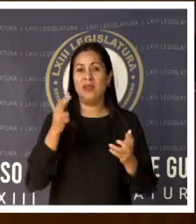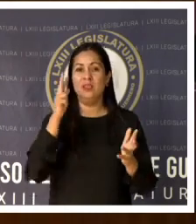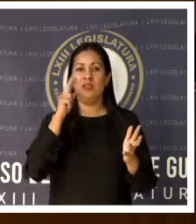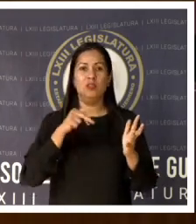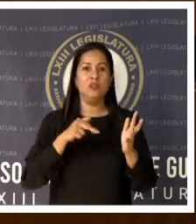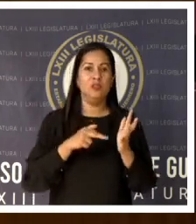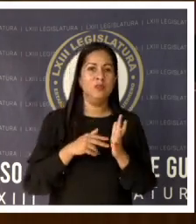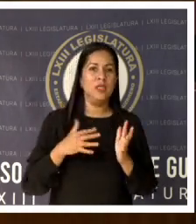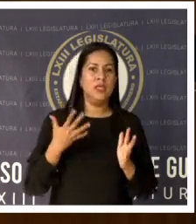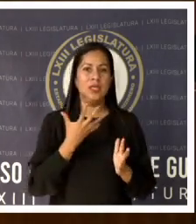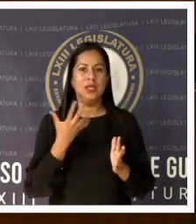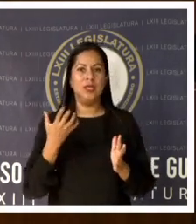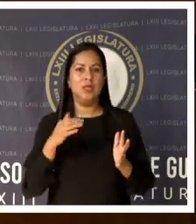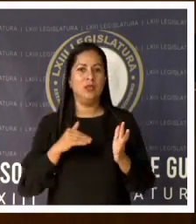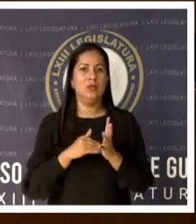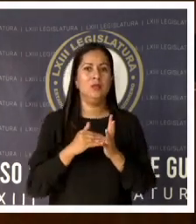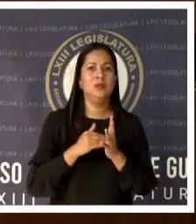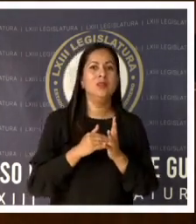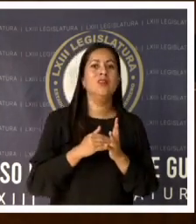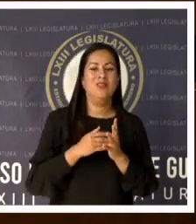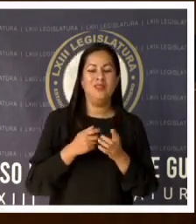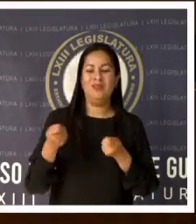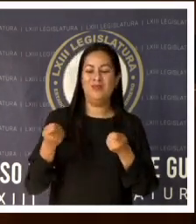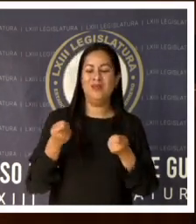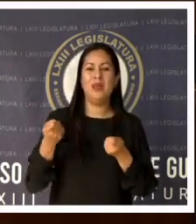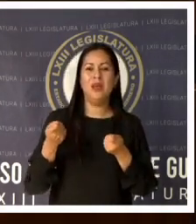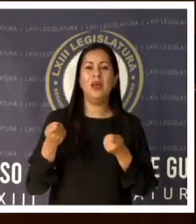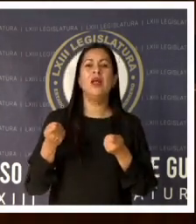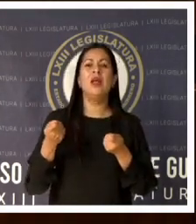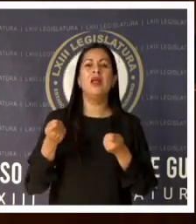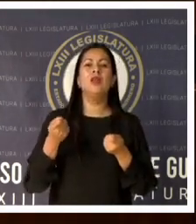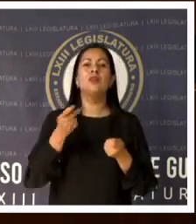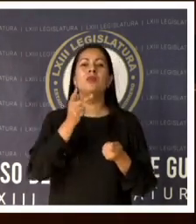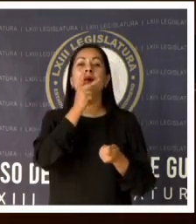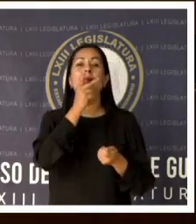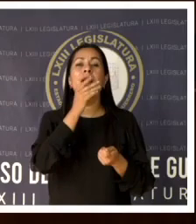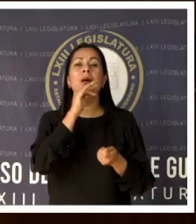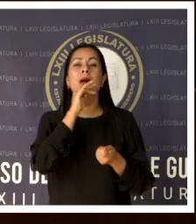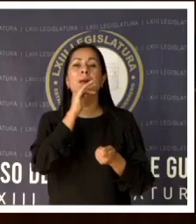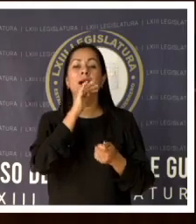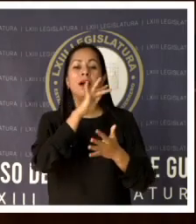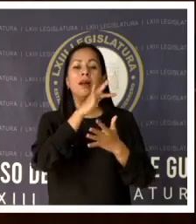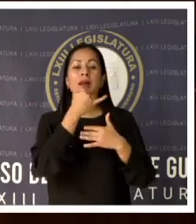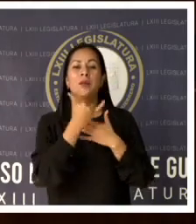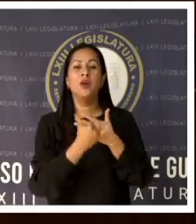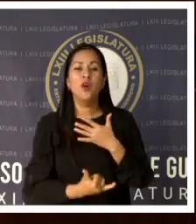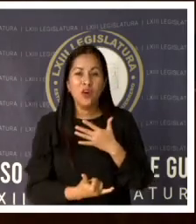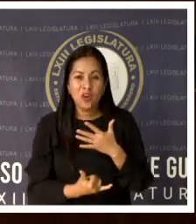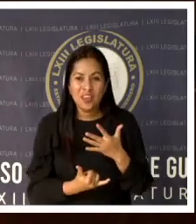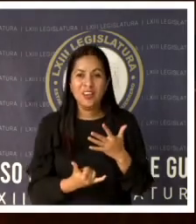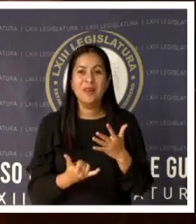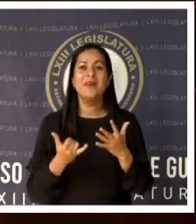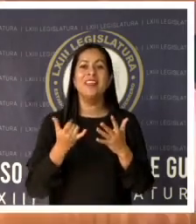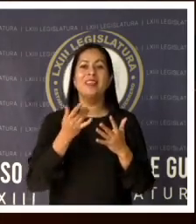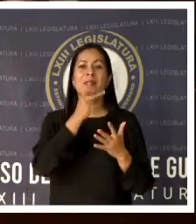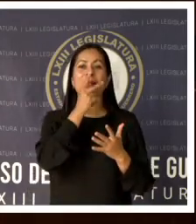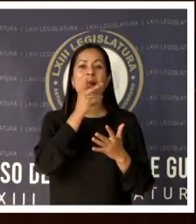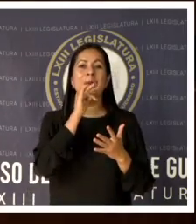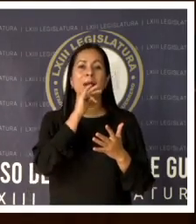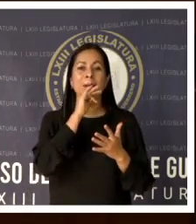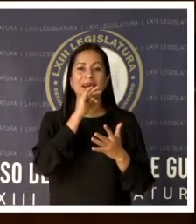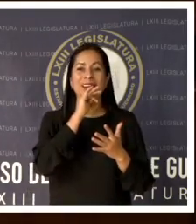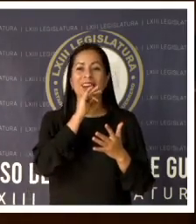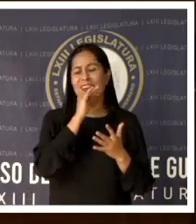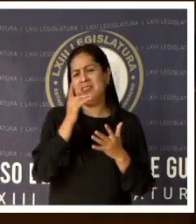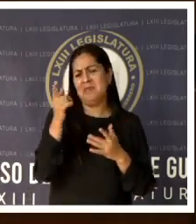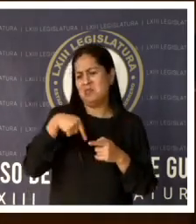millones de pesos los manejan los comités de padres de familia en el programa la escuela es nuestra con la democracia participativa entre todos